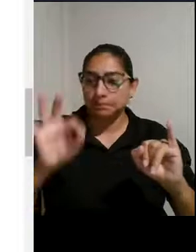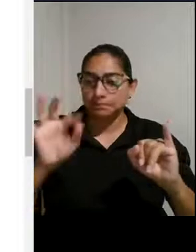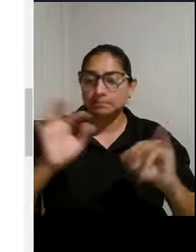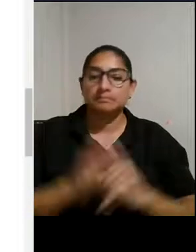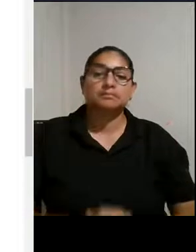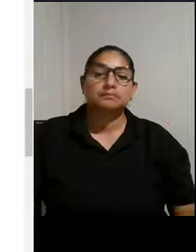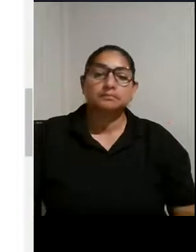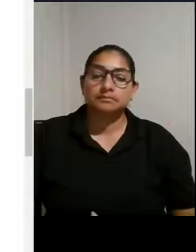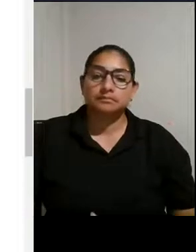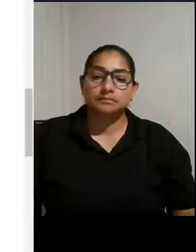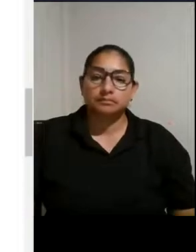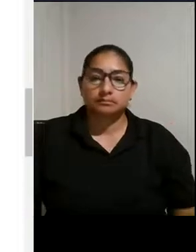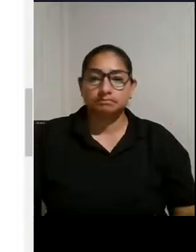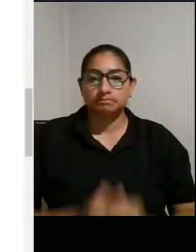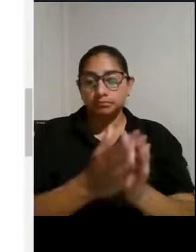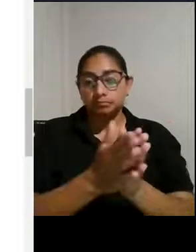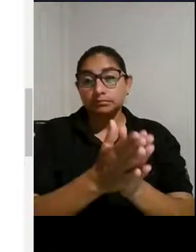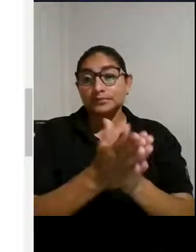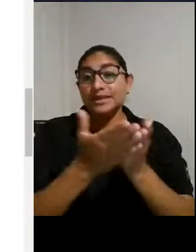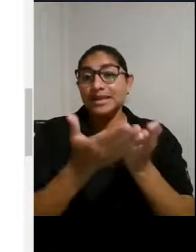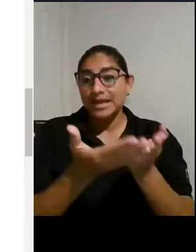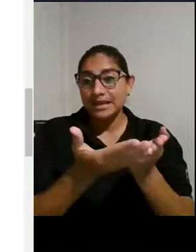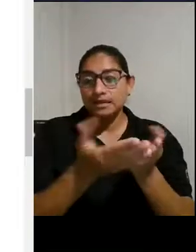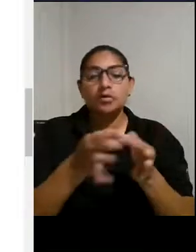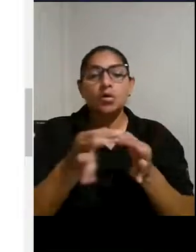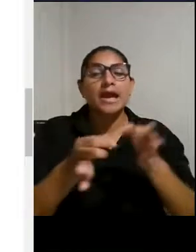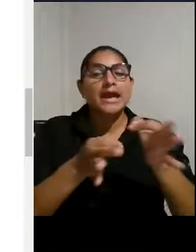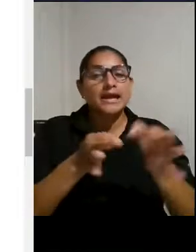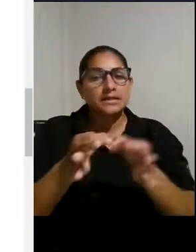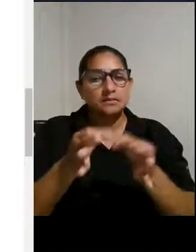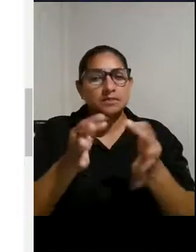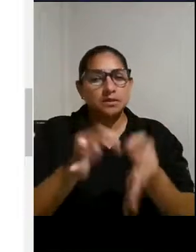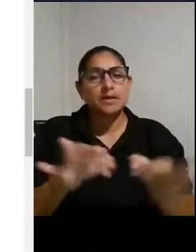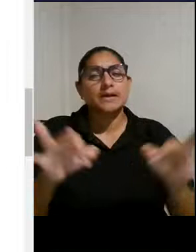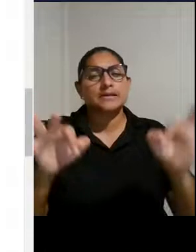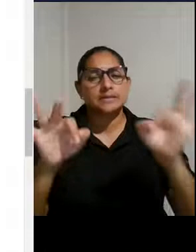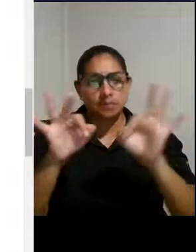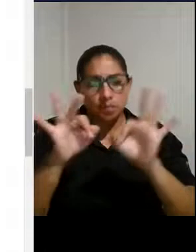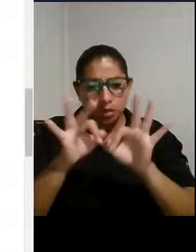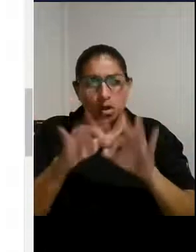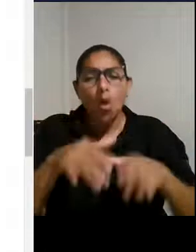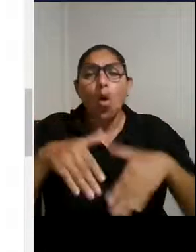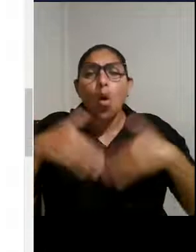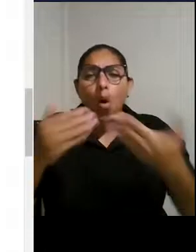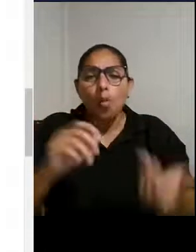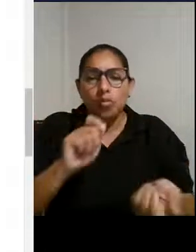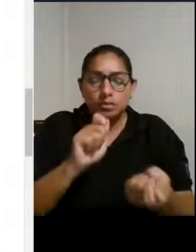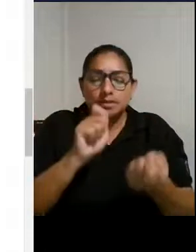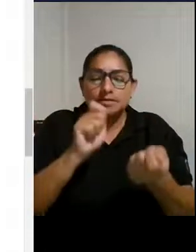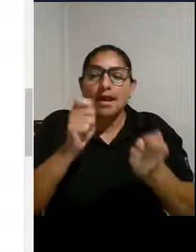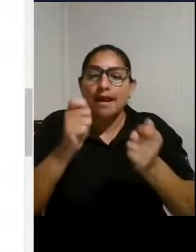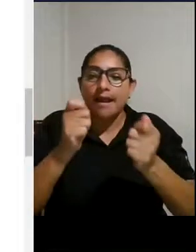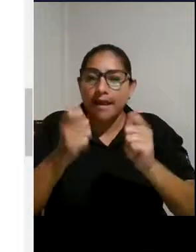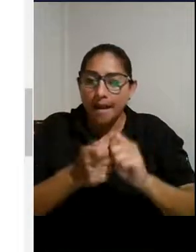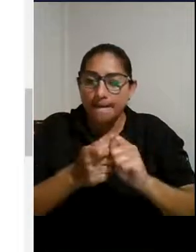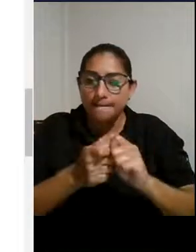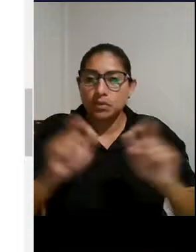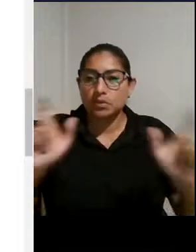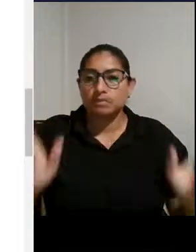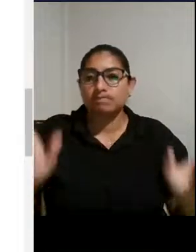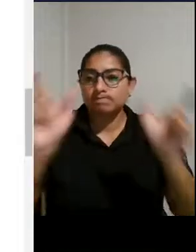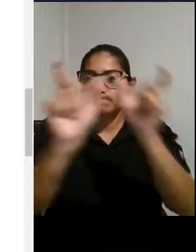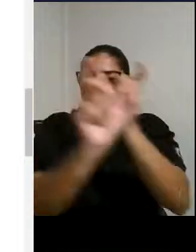Entonces, el libro nos da esta definición. Es importante comprenderla. El cambio de las imágenes es igual